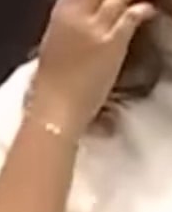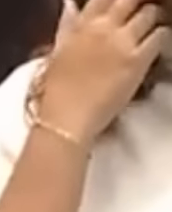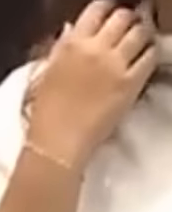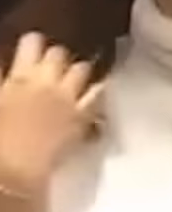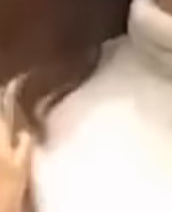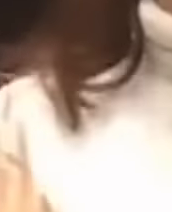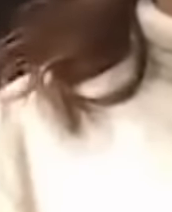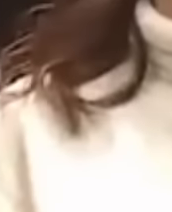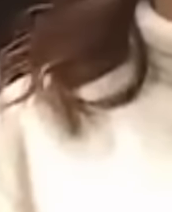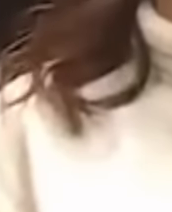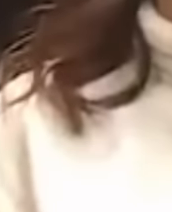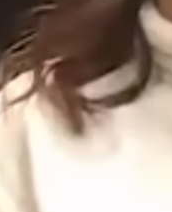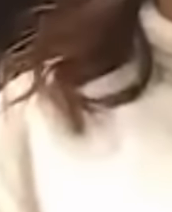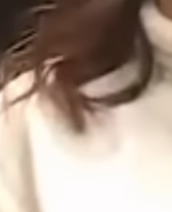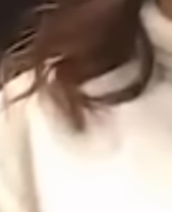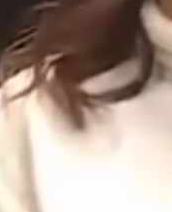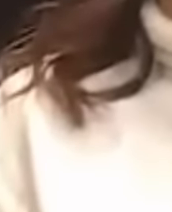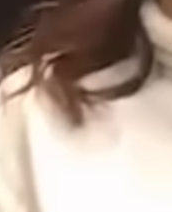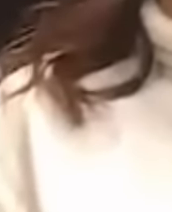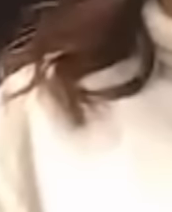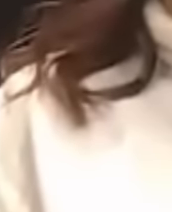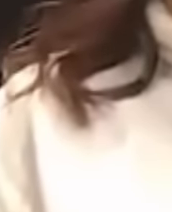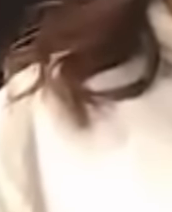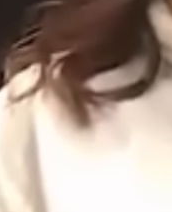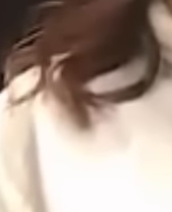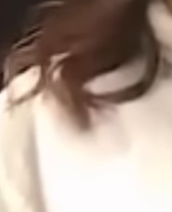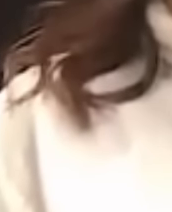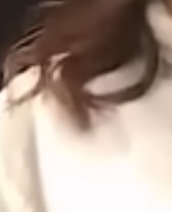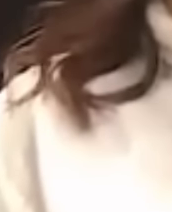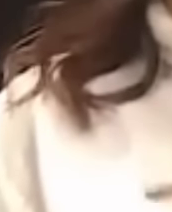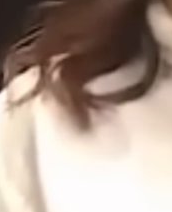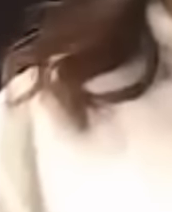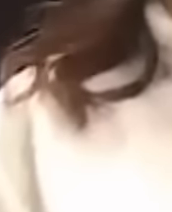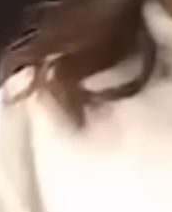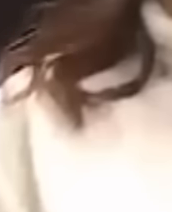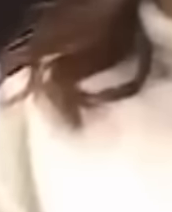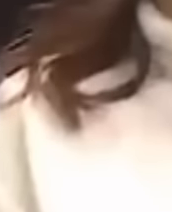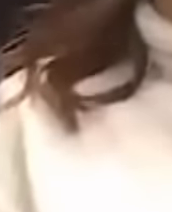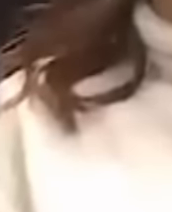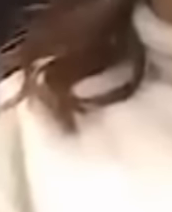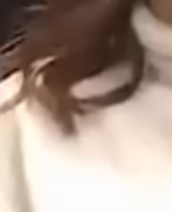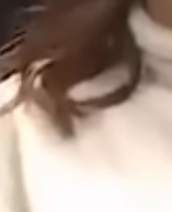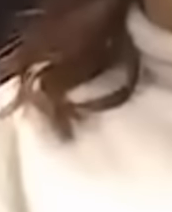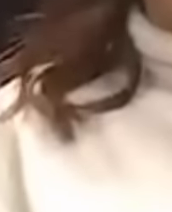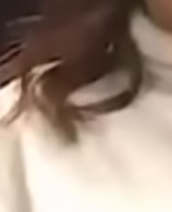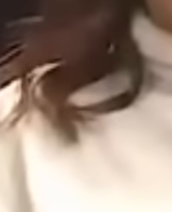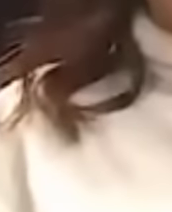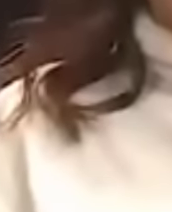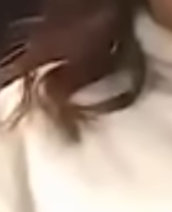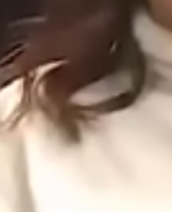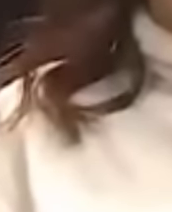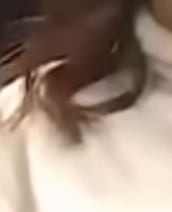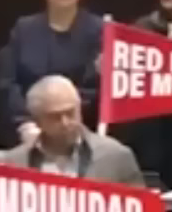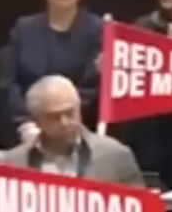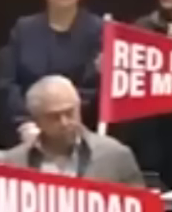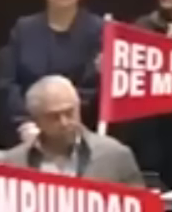realmente es mentarle la madre al pueblo de México. Son una mentada de madre al pueblo de México. Seguirlos manteniendo son una mentada de madre al pueblo